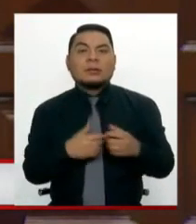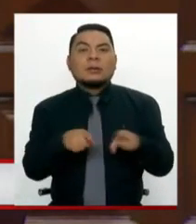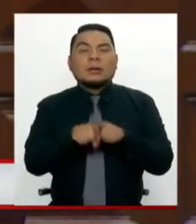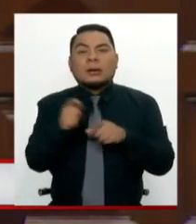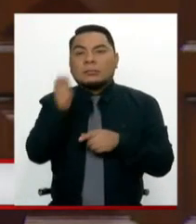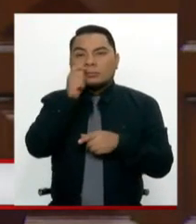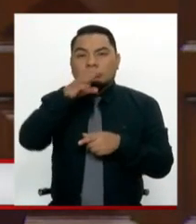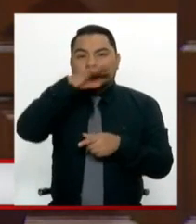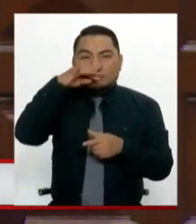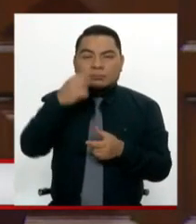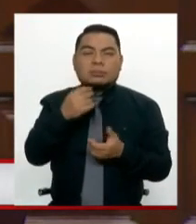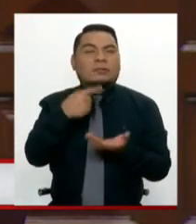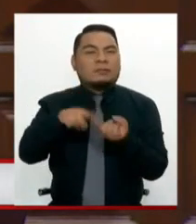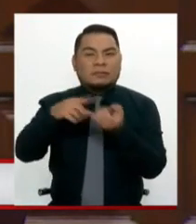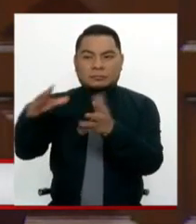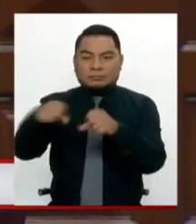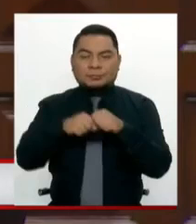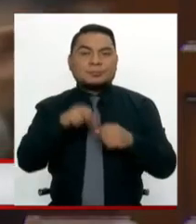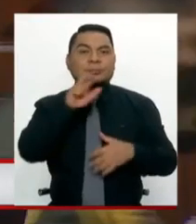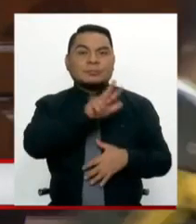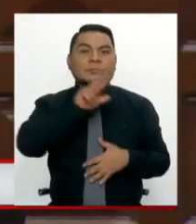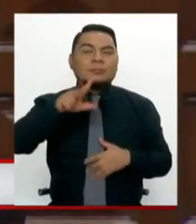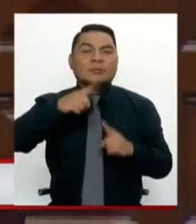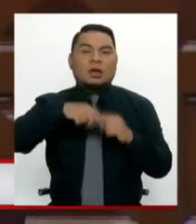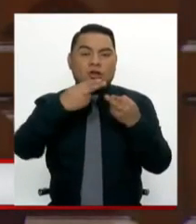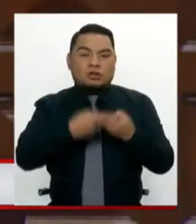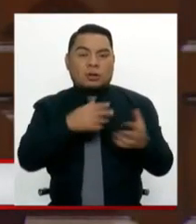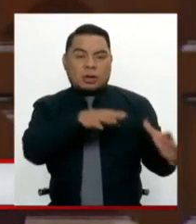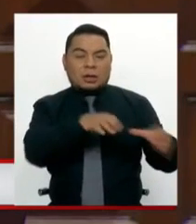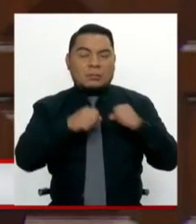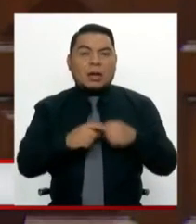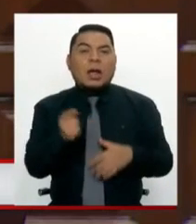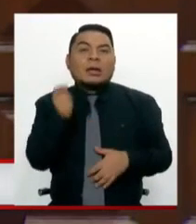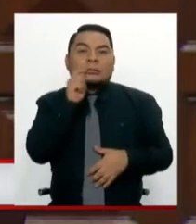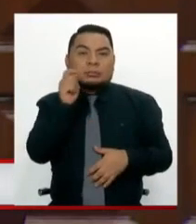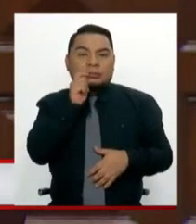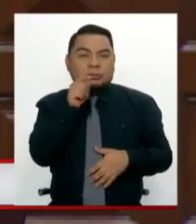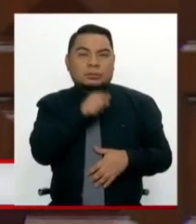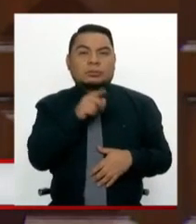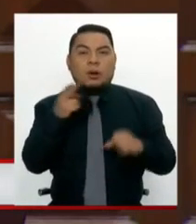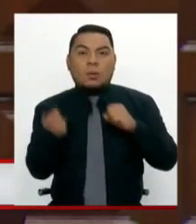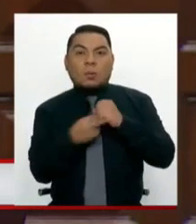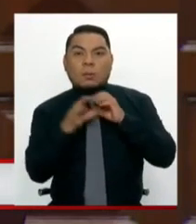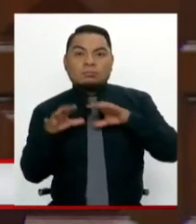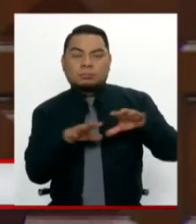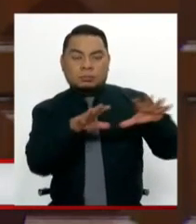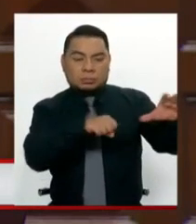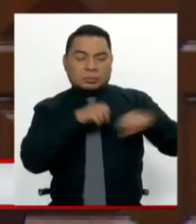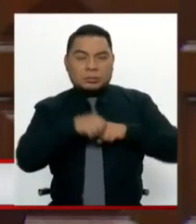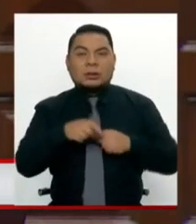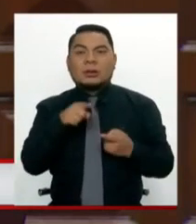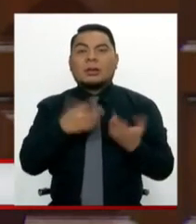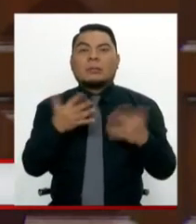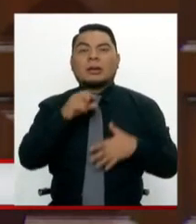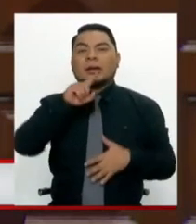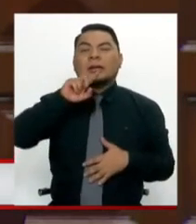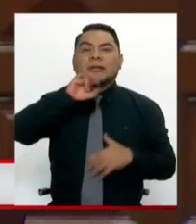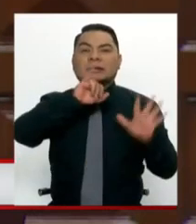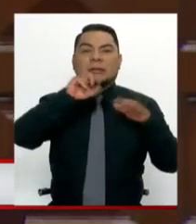clorhidrato de cocaína y más de 33 toneladas de marihuana e incautación de